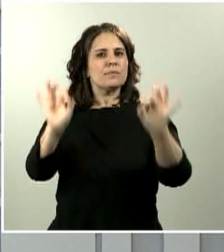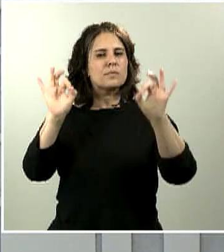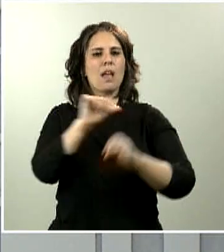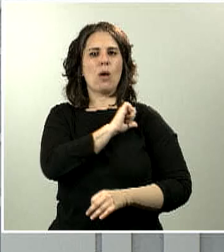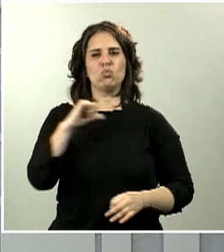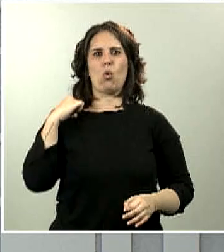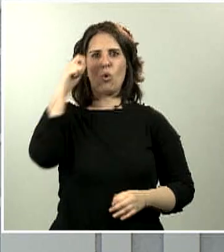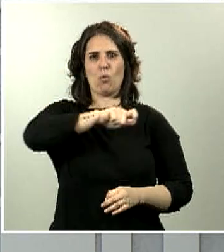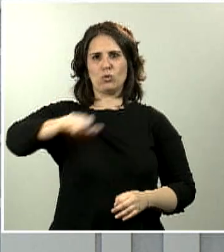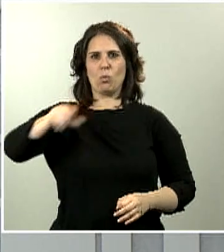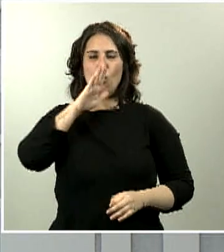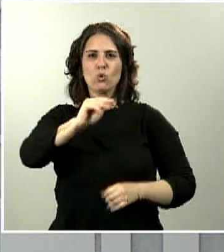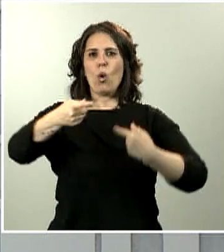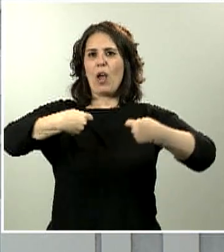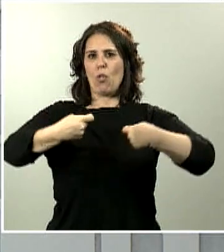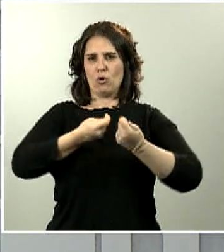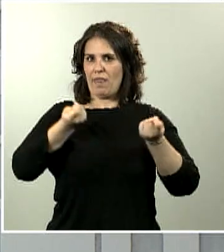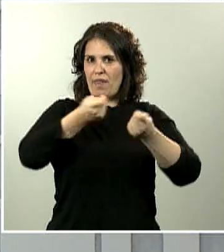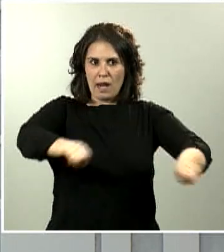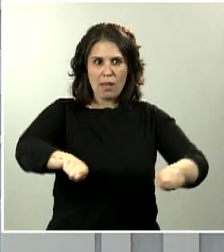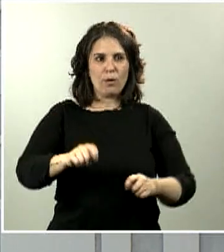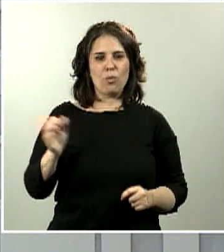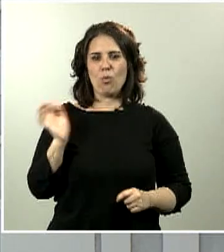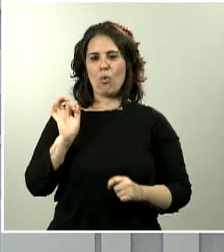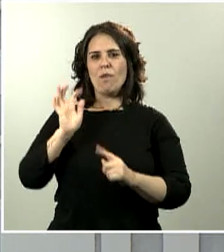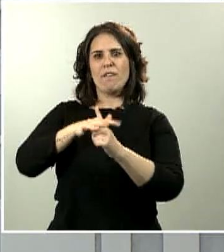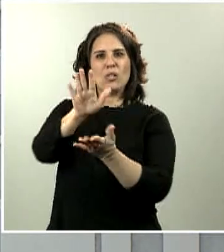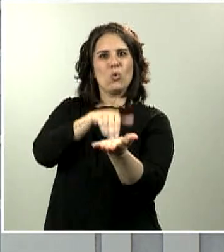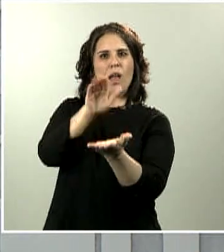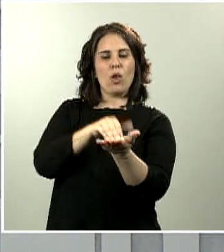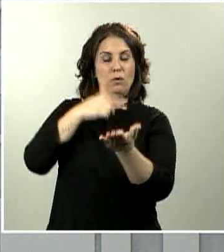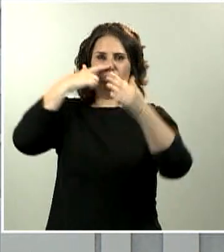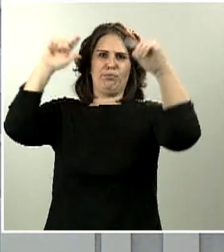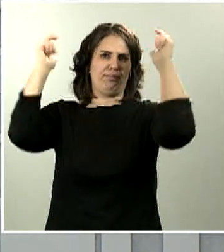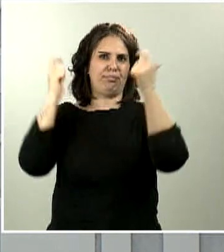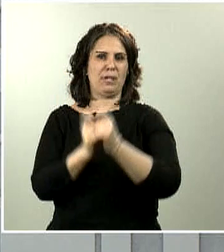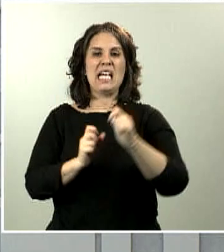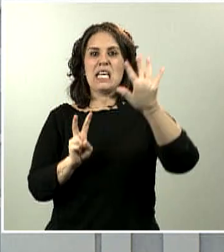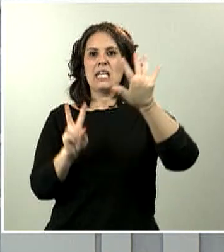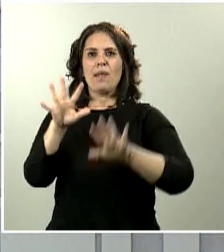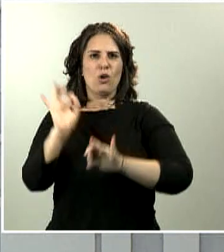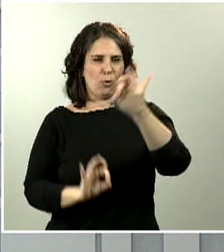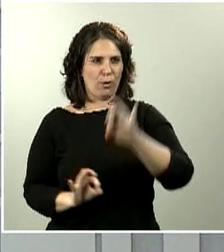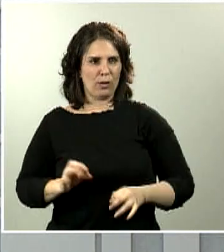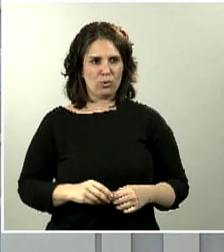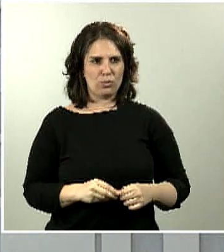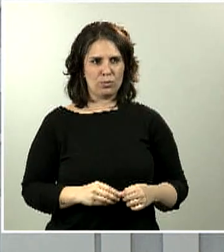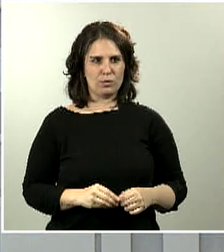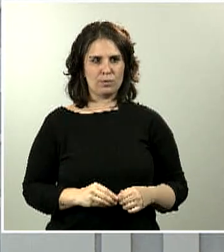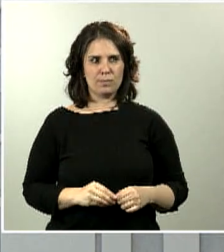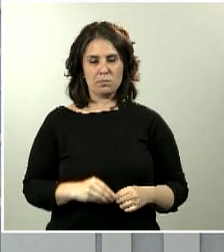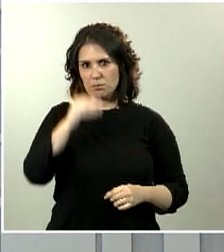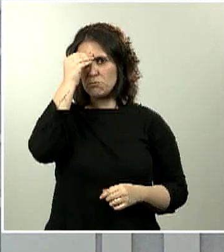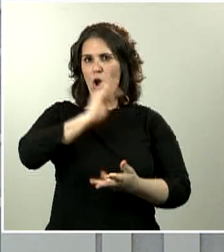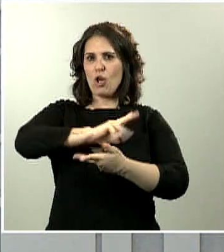negocio o que ha caído su facturación en torno a un 75%. Creo que es una buena noticia que se